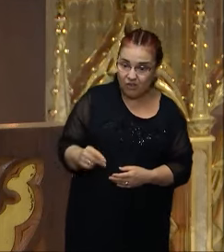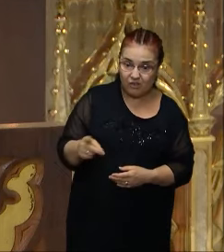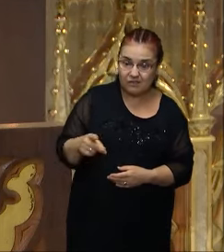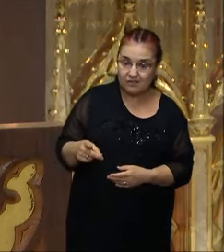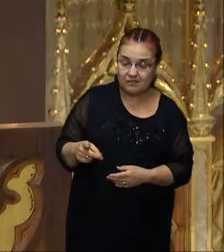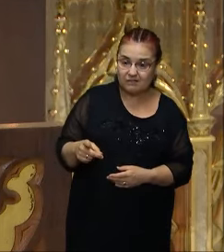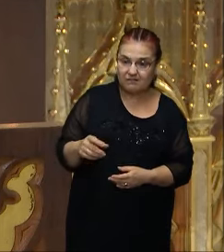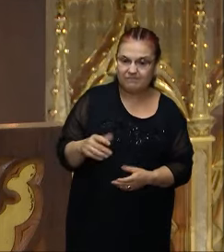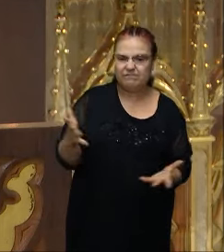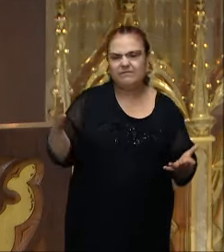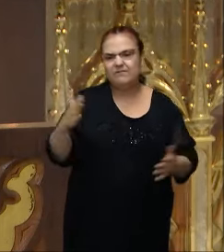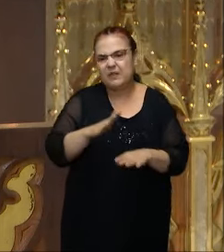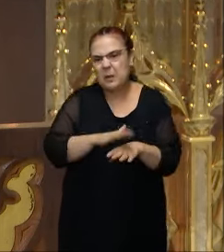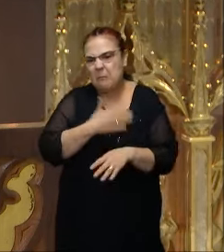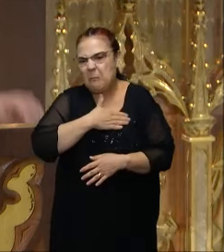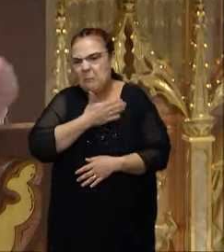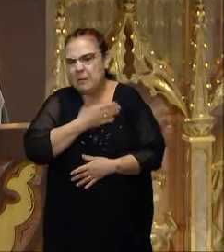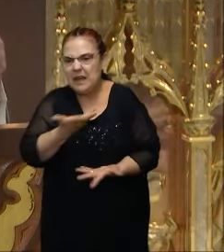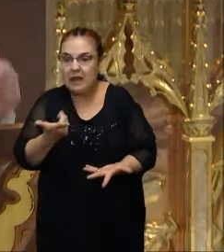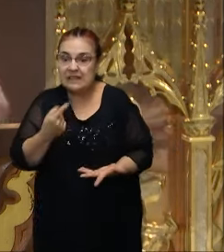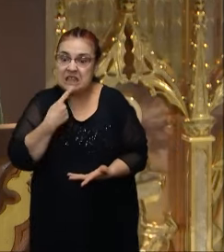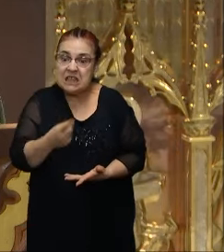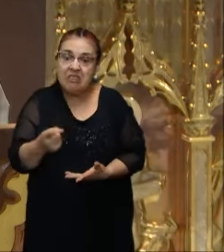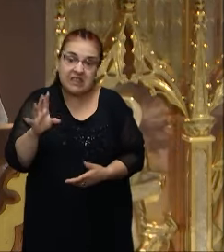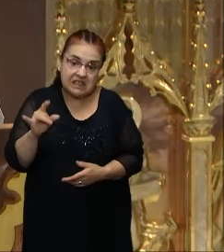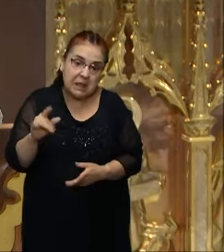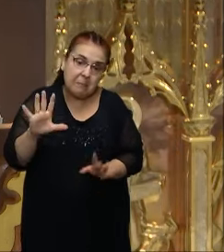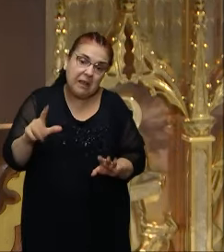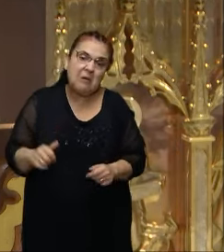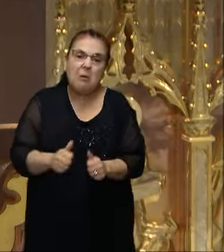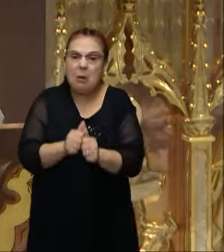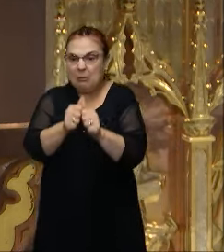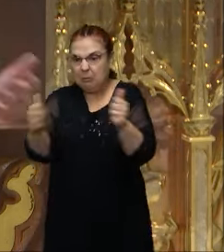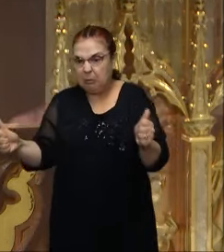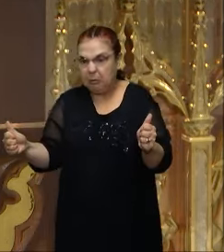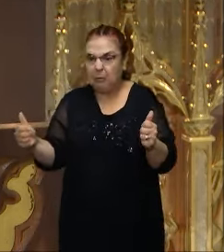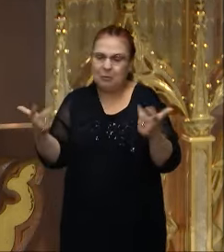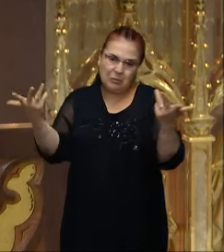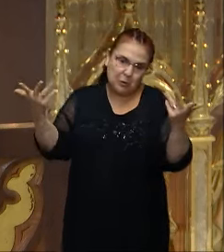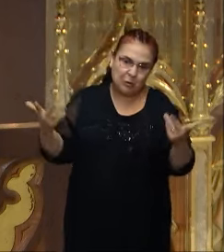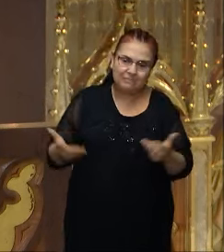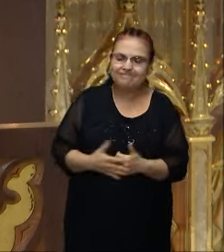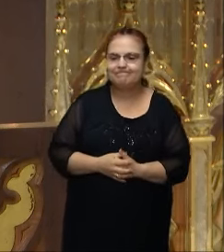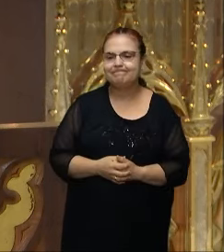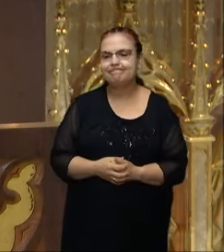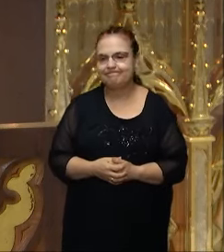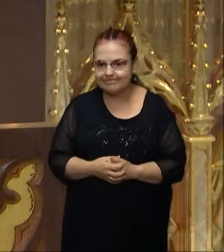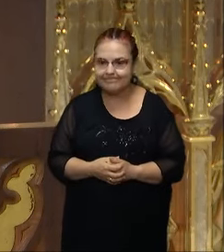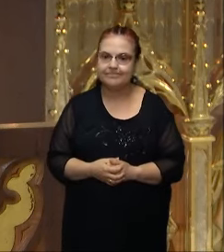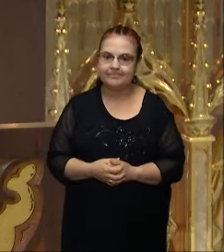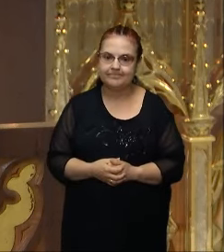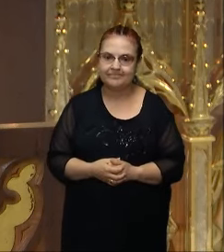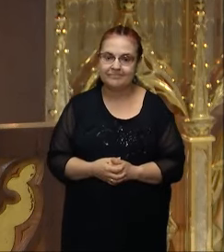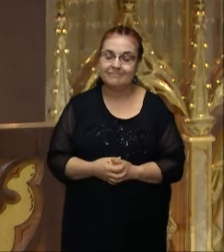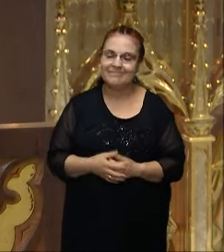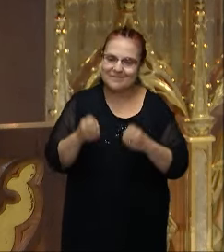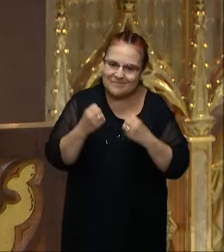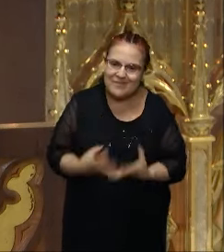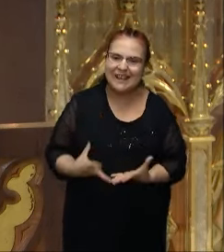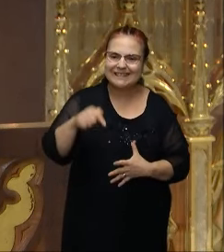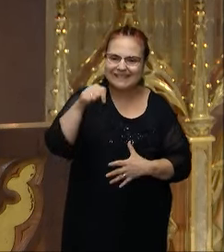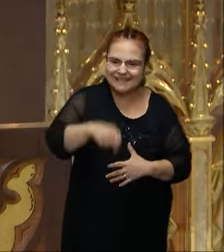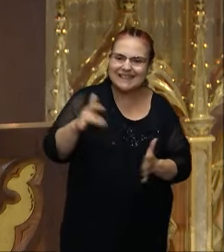dispuesto, qué pena. O qué pena si le dices que sí, pero vas creando división y rencilla y vas siendo de otra manera como Él espera de ti. Bien, pues en este